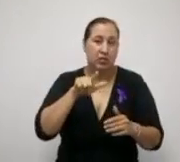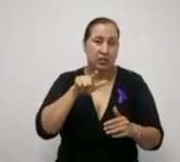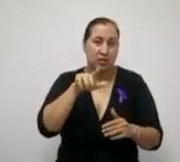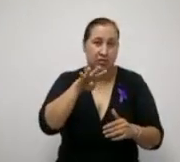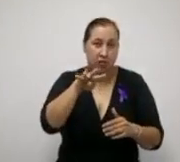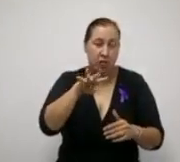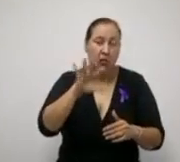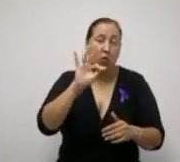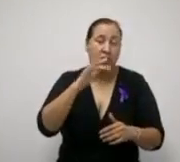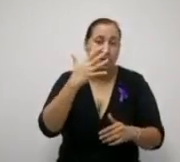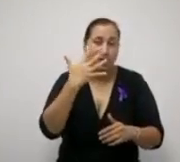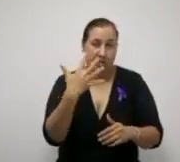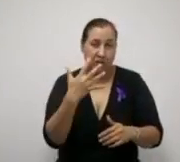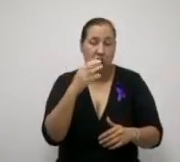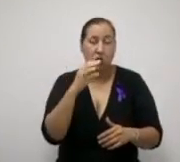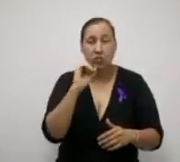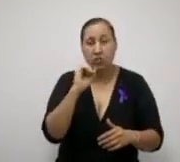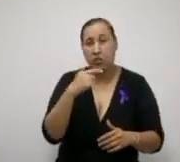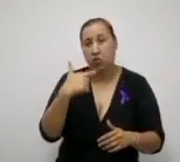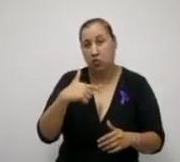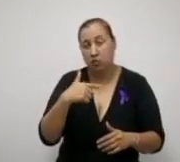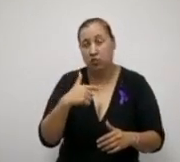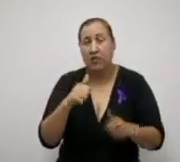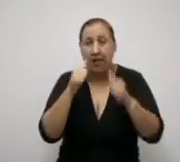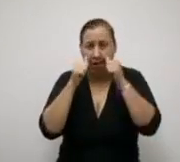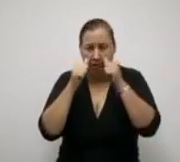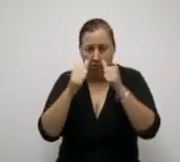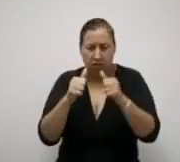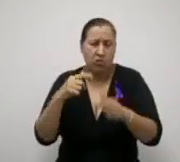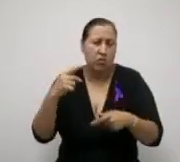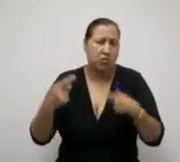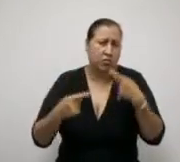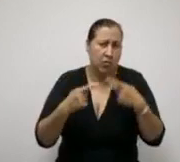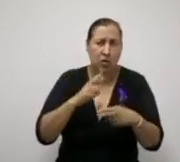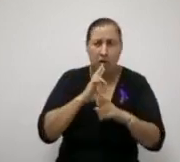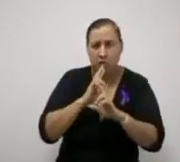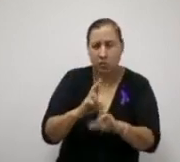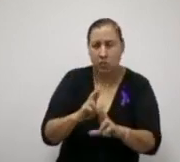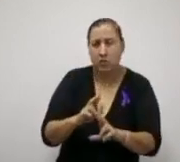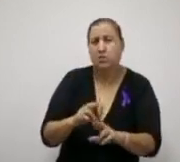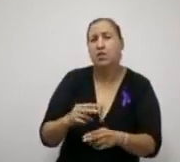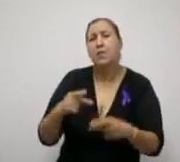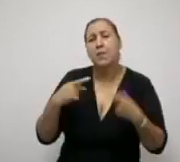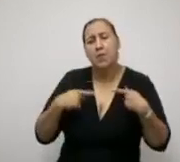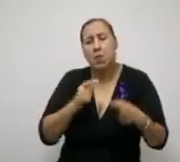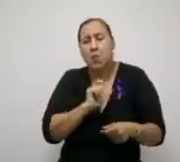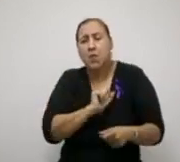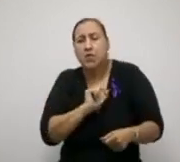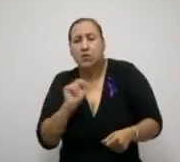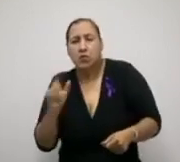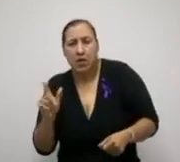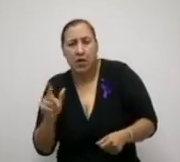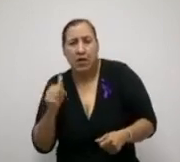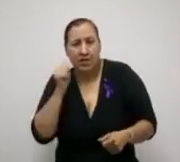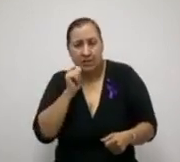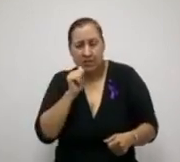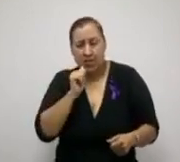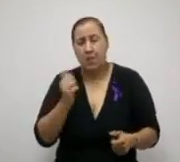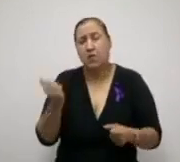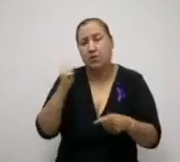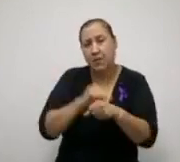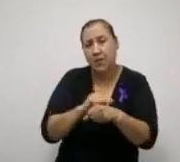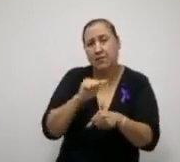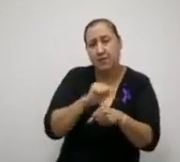312-219-4502 y la siguiente semana estaremos atendiendo esos cuestionamientos por parte de nuestros expertos, como lo hemos venido realizando semana a